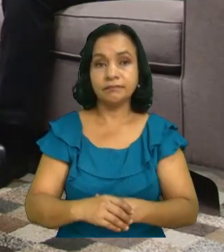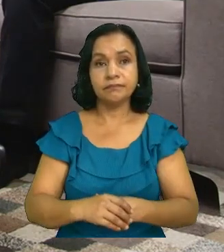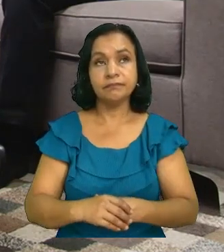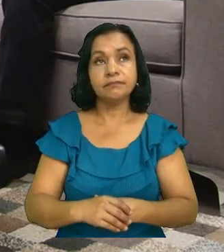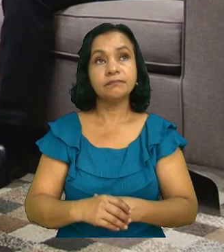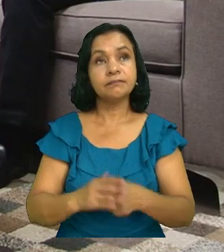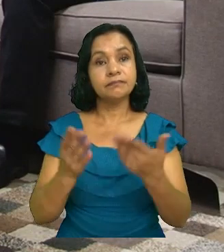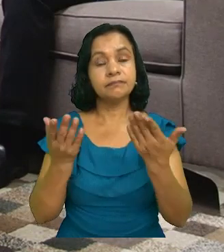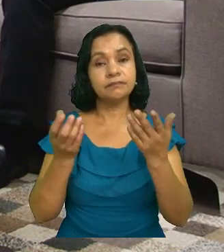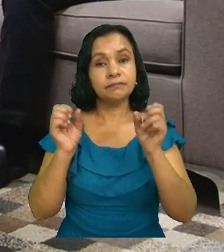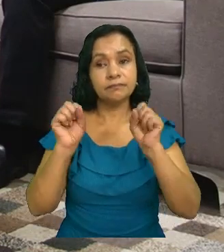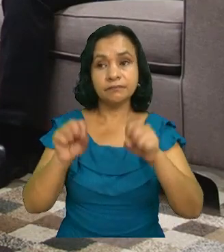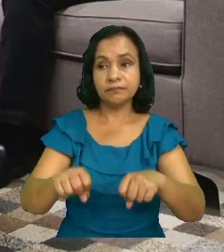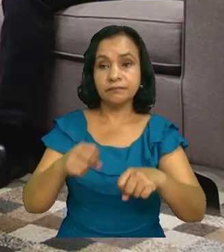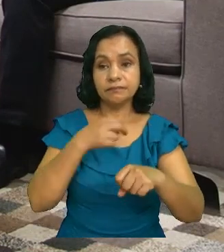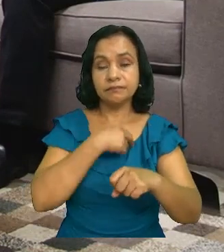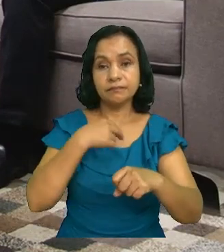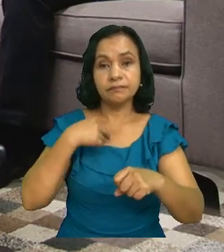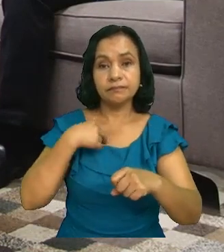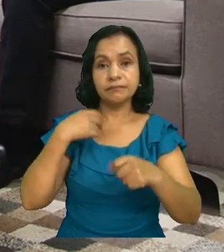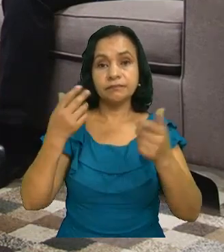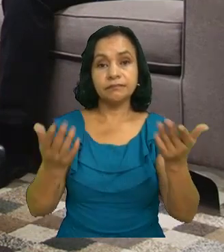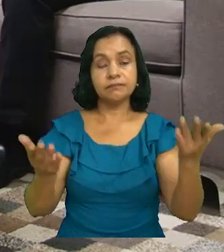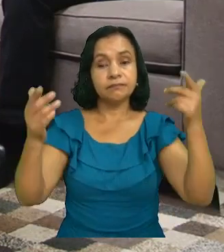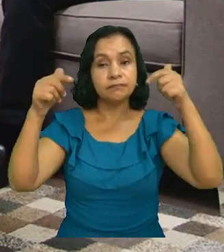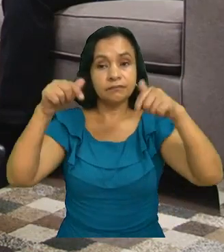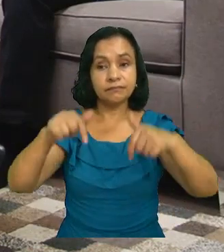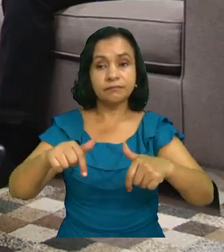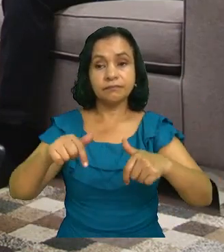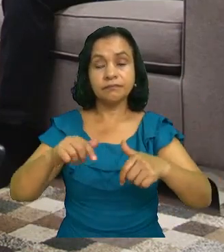a las posibilidades que ahora